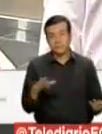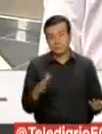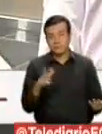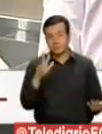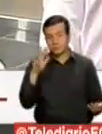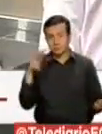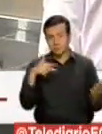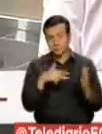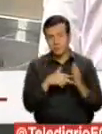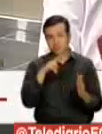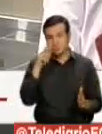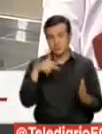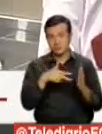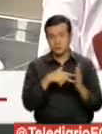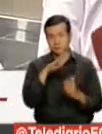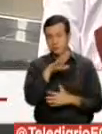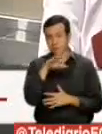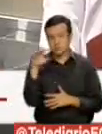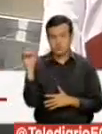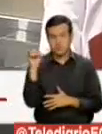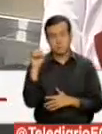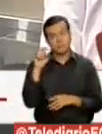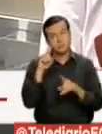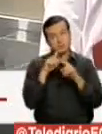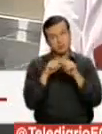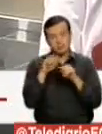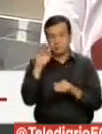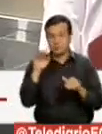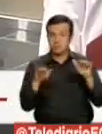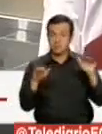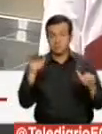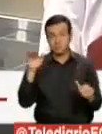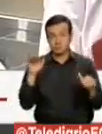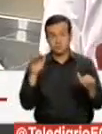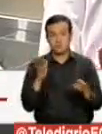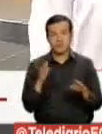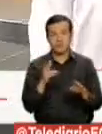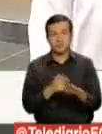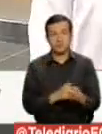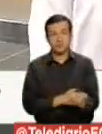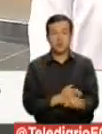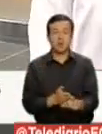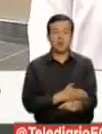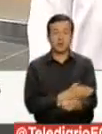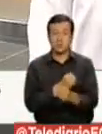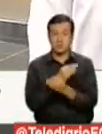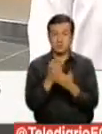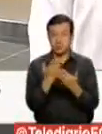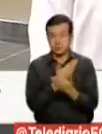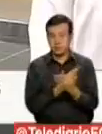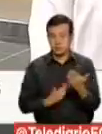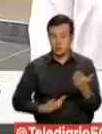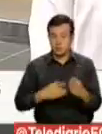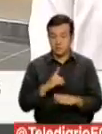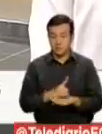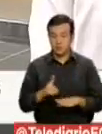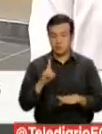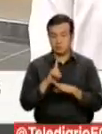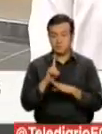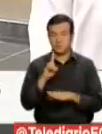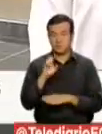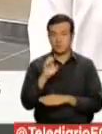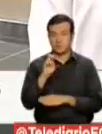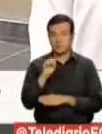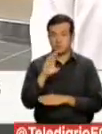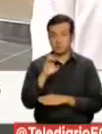los 3.500. Eso es un poco apresurado a anticipar. Según el presidente del directorio de la EMCO, esto